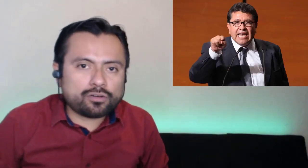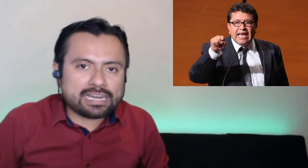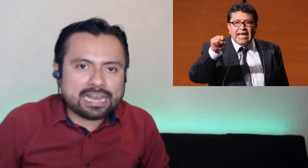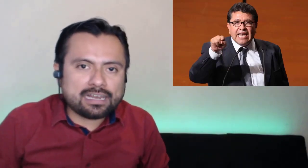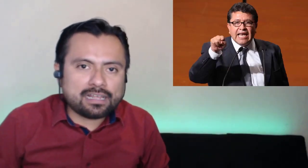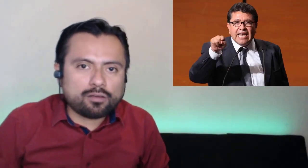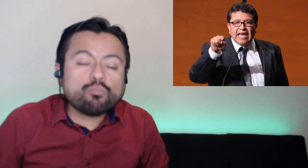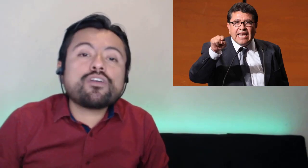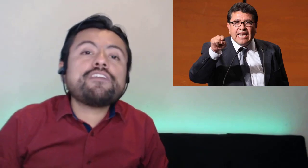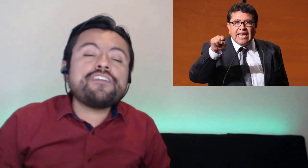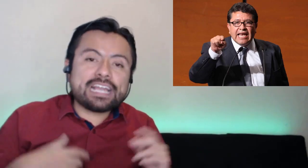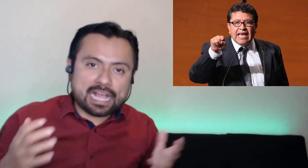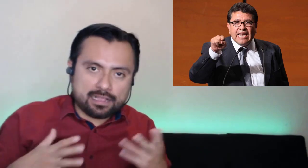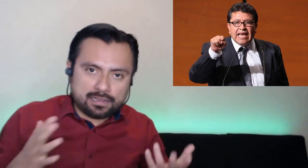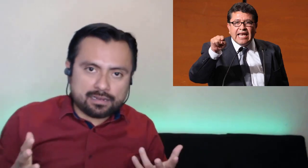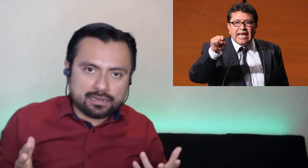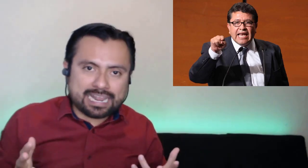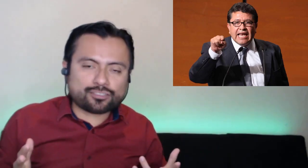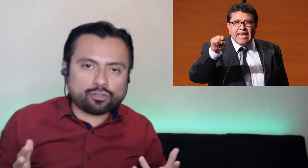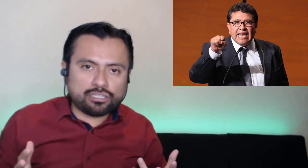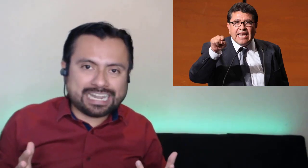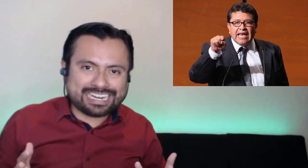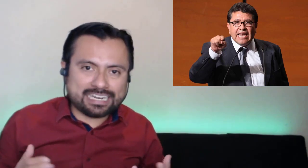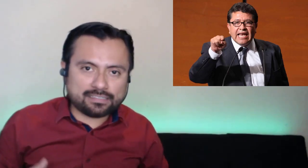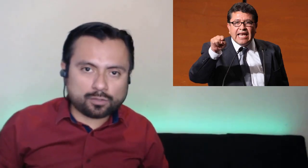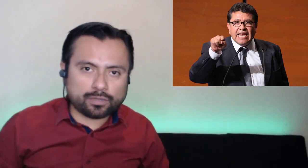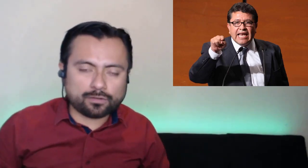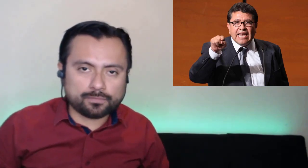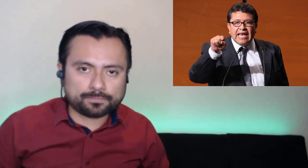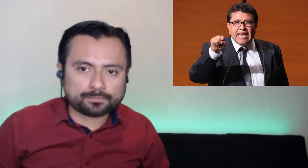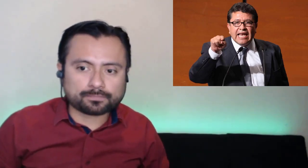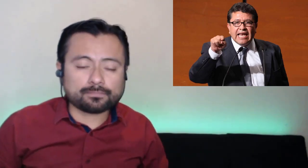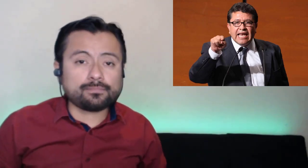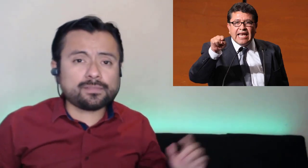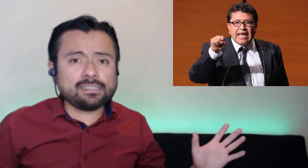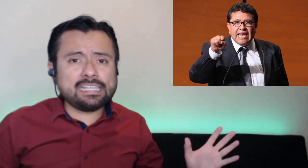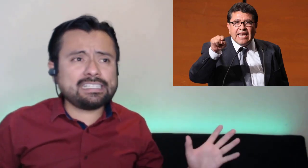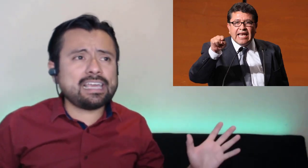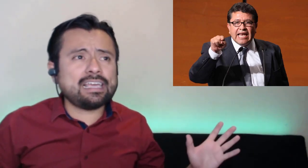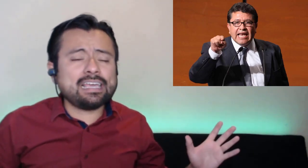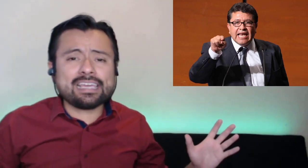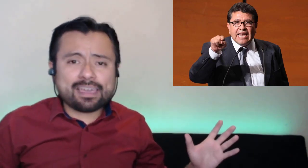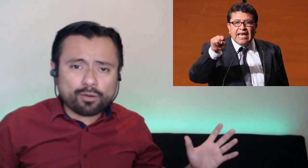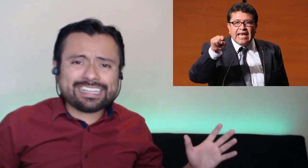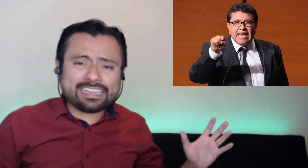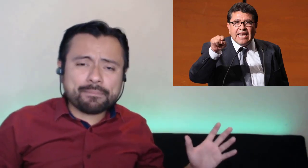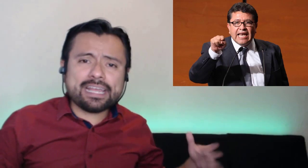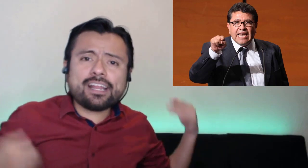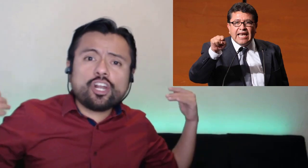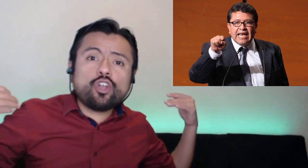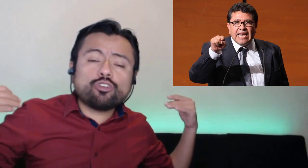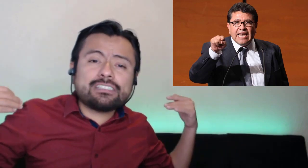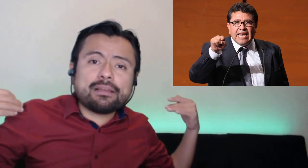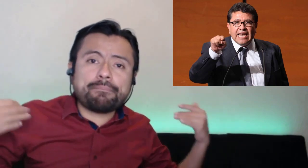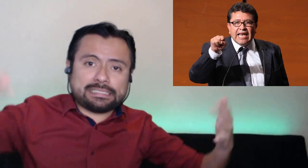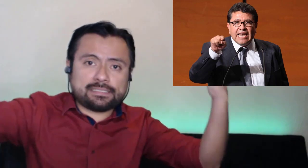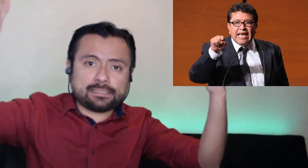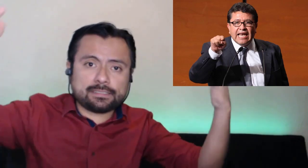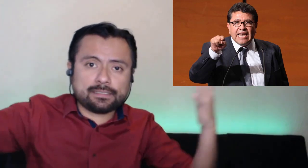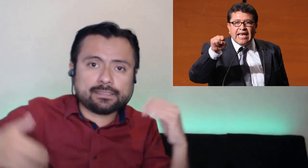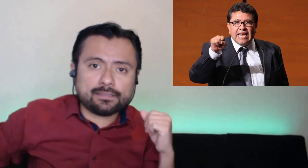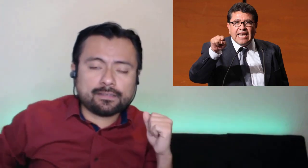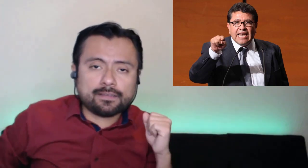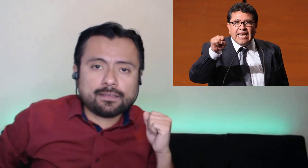ricardo monreal modifica las con las reglas del juego que dice que voten también los del